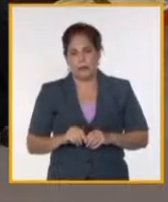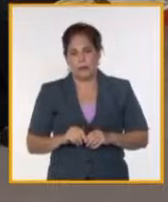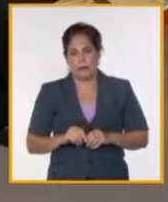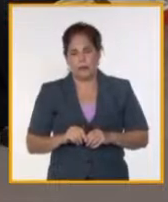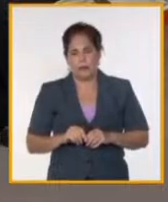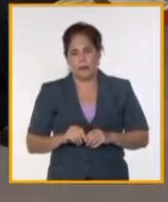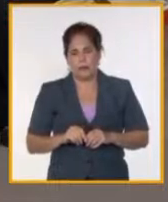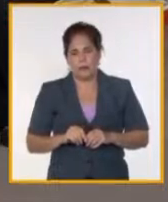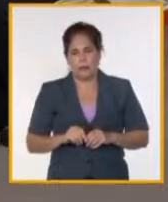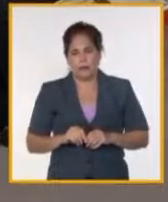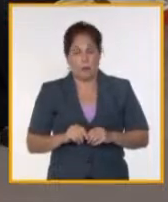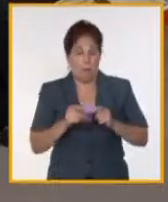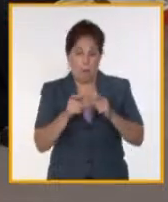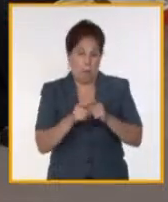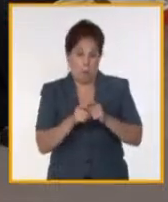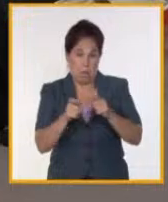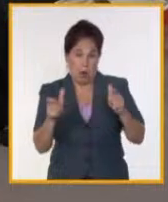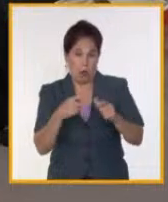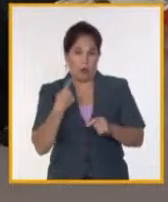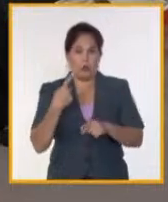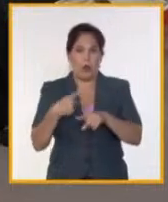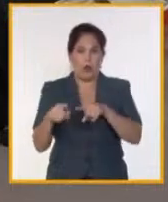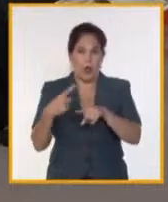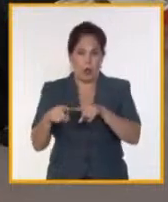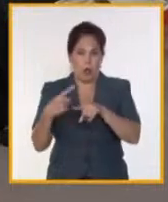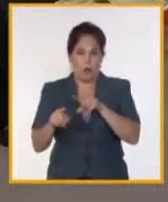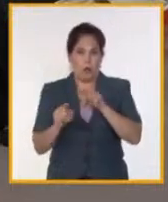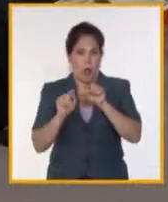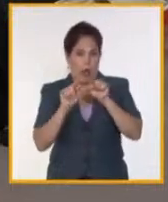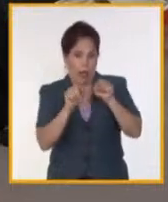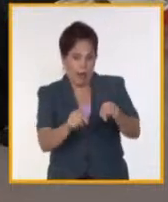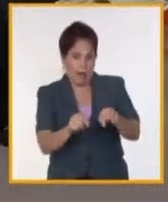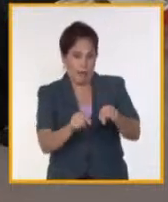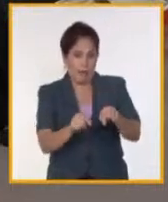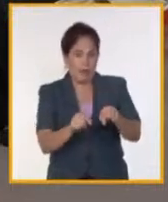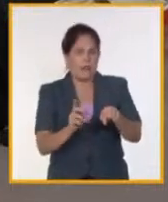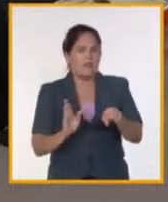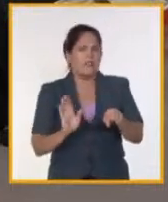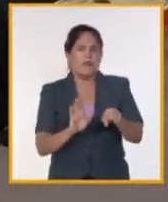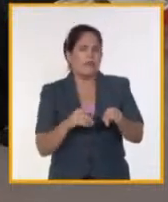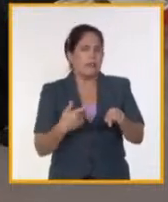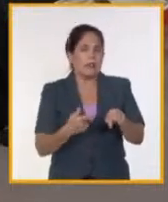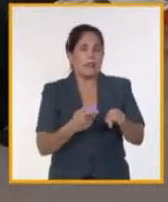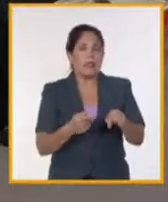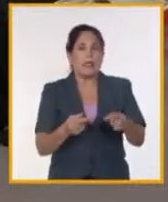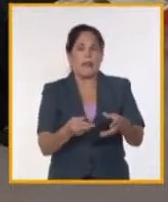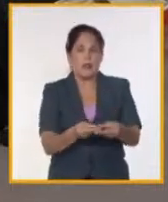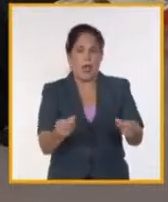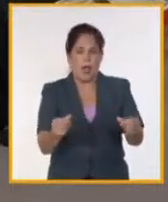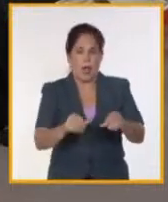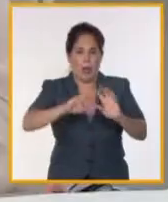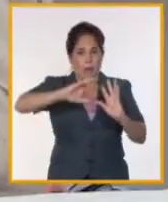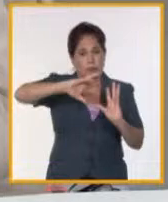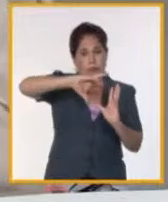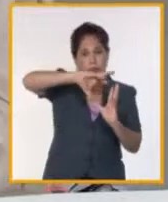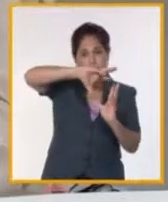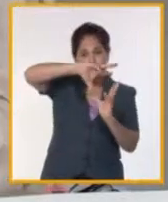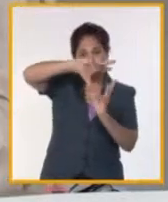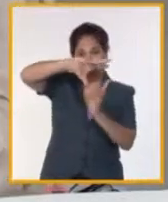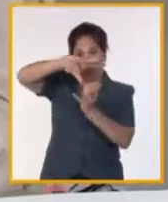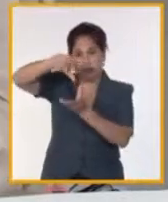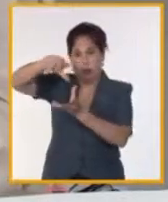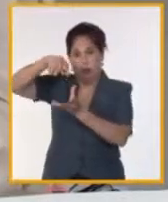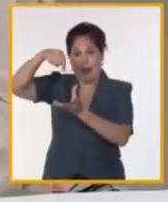muy activa. La mayoría de nuestros recursos minerales provienen de la corteza terrestre, no explotamos yacimientos que